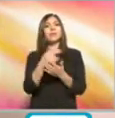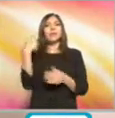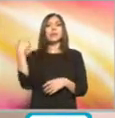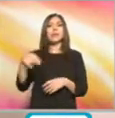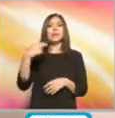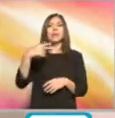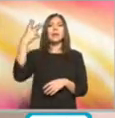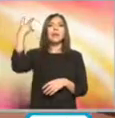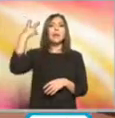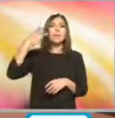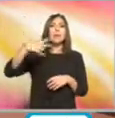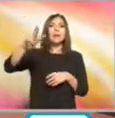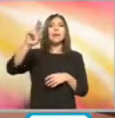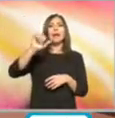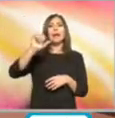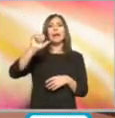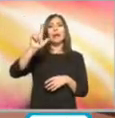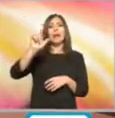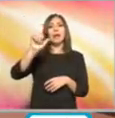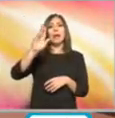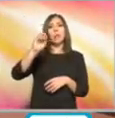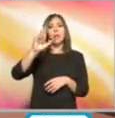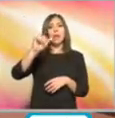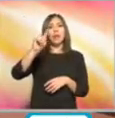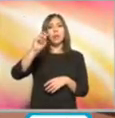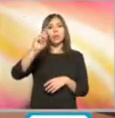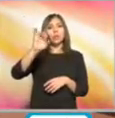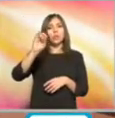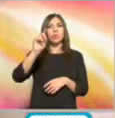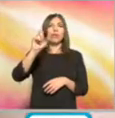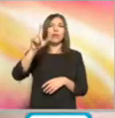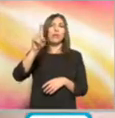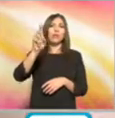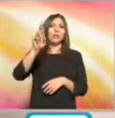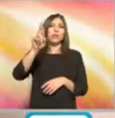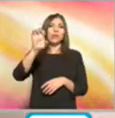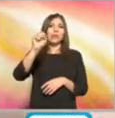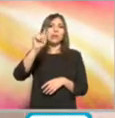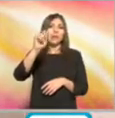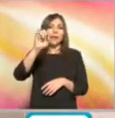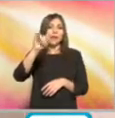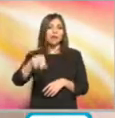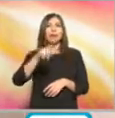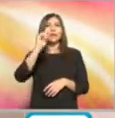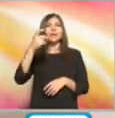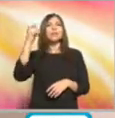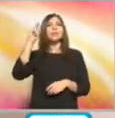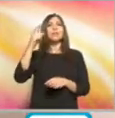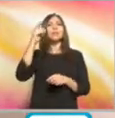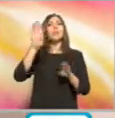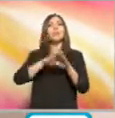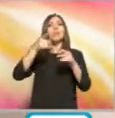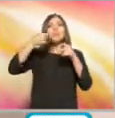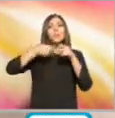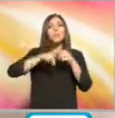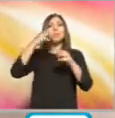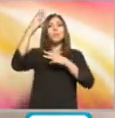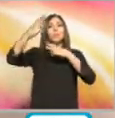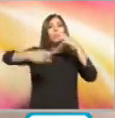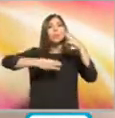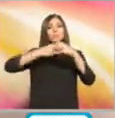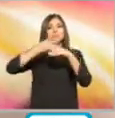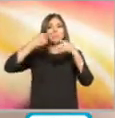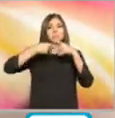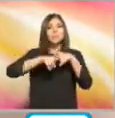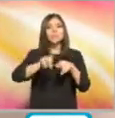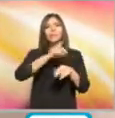Viaje al Laboratorio del Dr. Stein. Es sobre el origen del universo y otras cosas de ciencia. Nuestra vocación es la divulgación de la ciencia y sobre todo